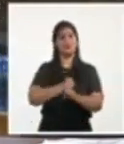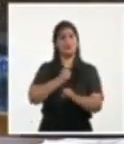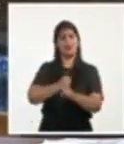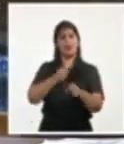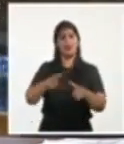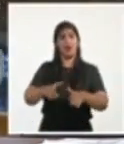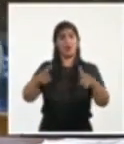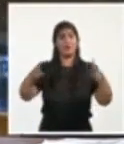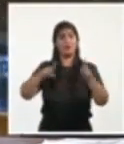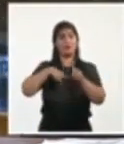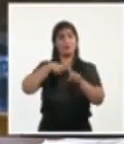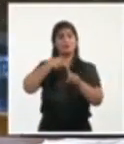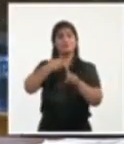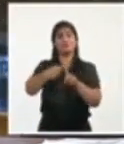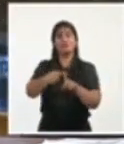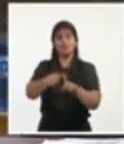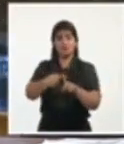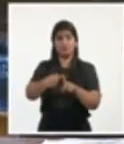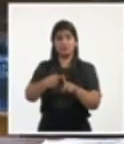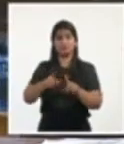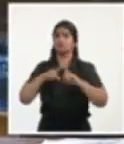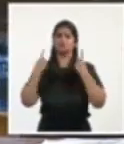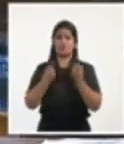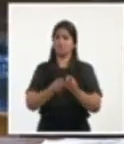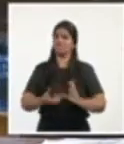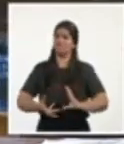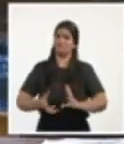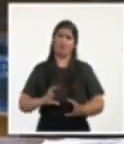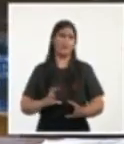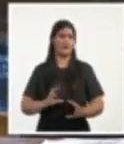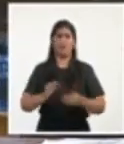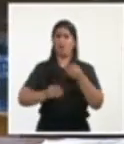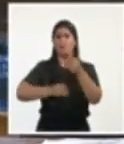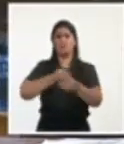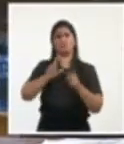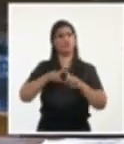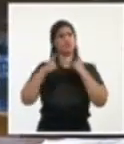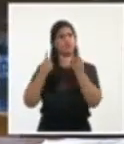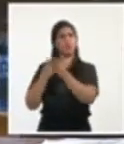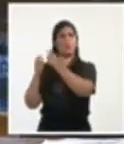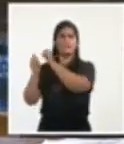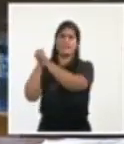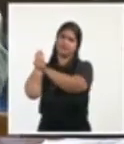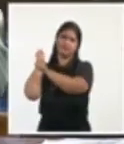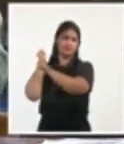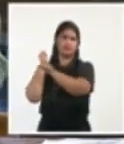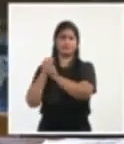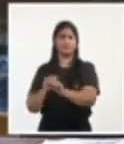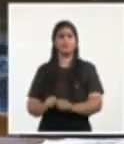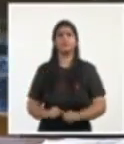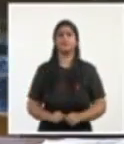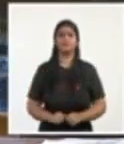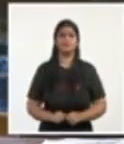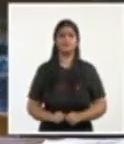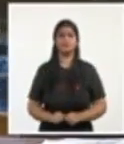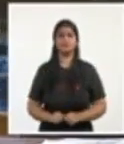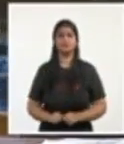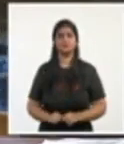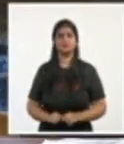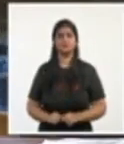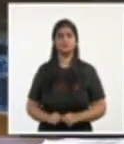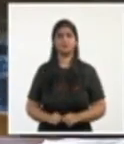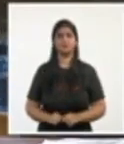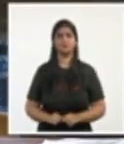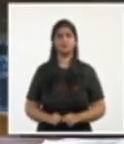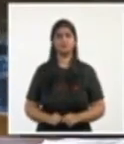el sistema de salud para enfrentar esta compleja situación. Persisten, y todos lo vivimos, las concentraciones